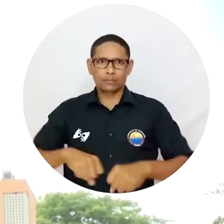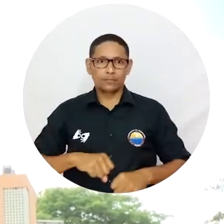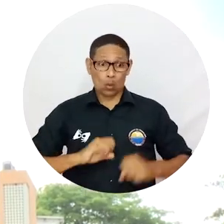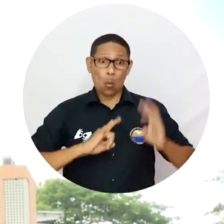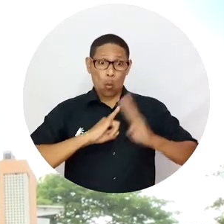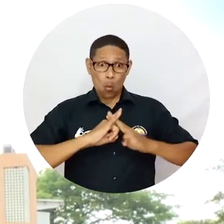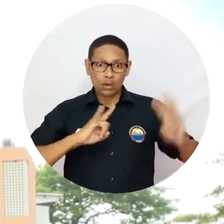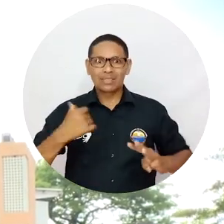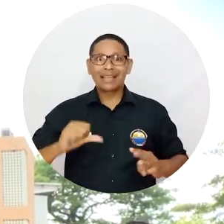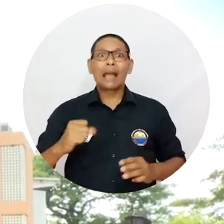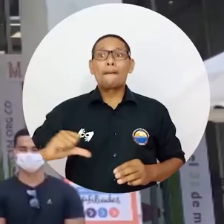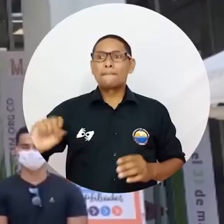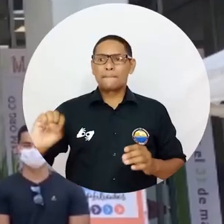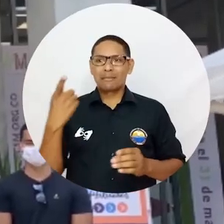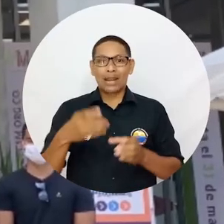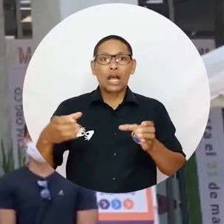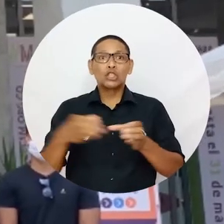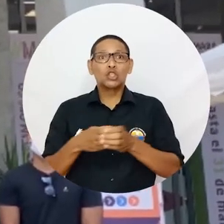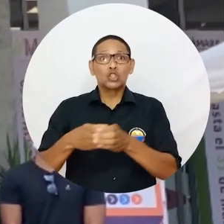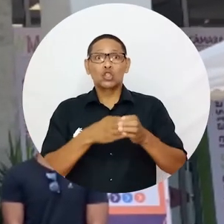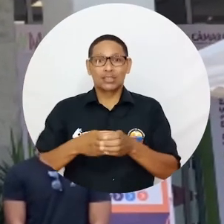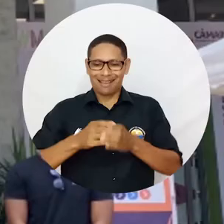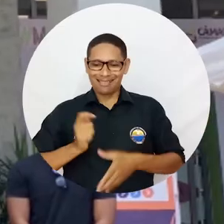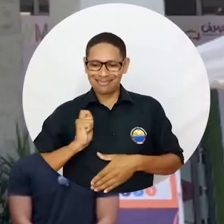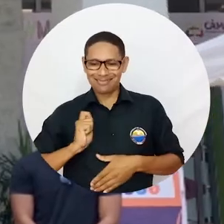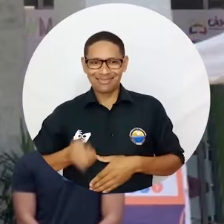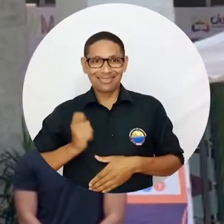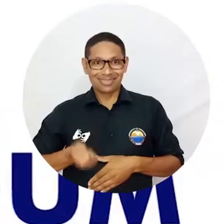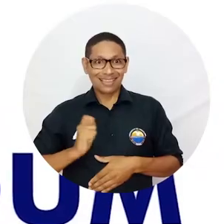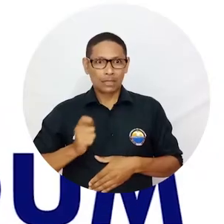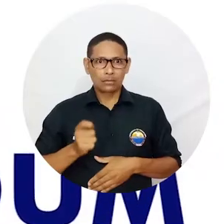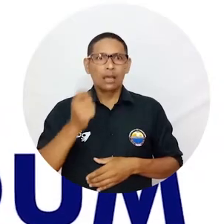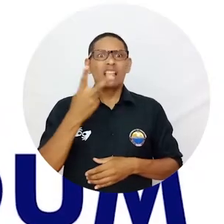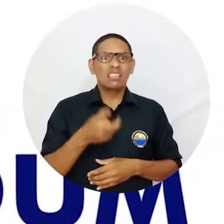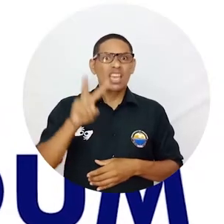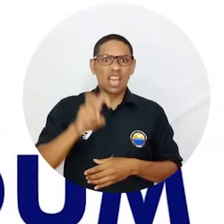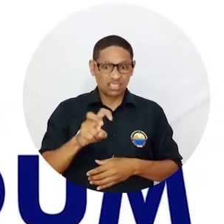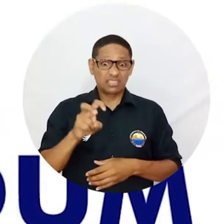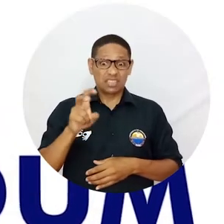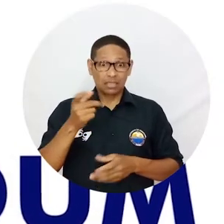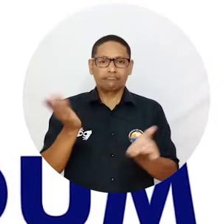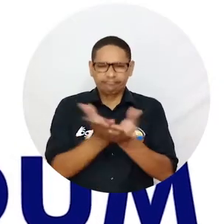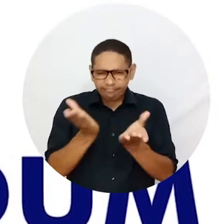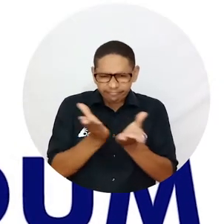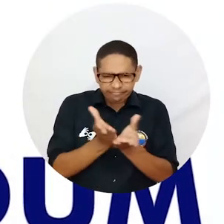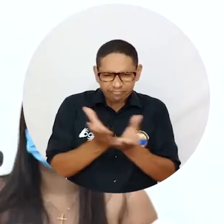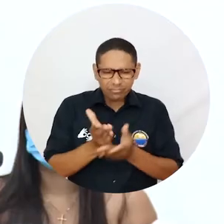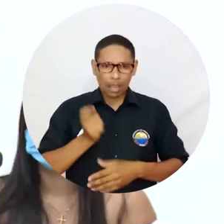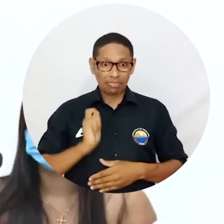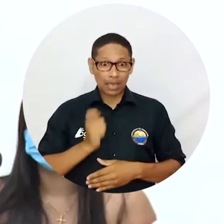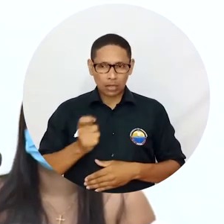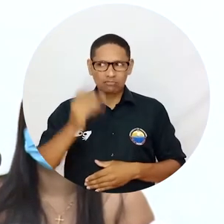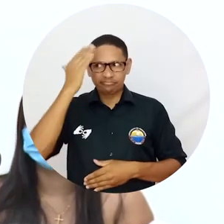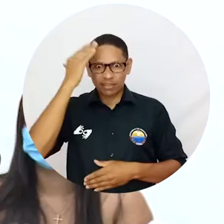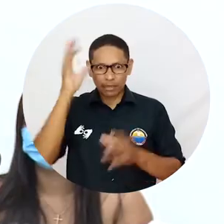Magdalena constituyó su primera asociación estudiantil de derecho gracias a un colectivo de 17 futuros abogados que emprendieron su conformación con